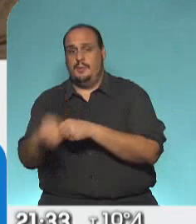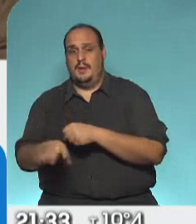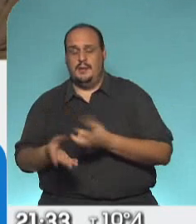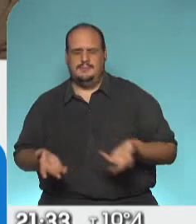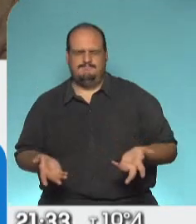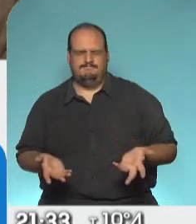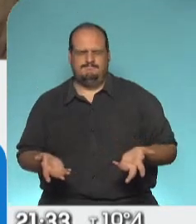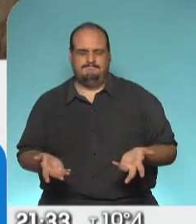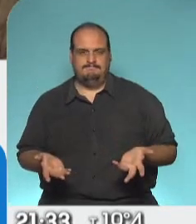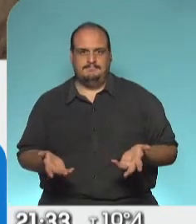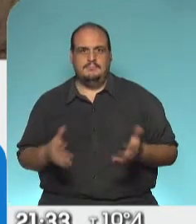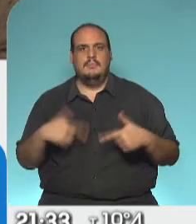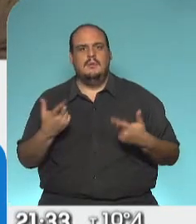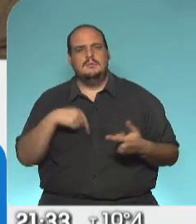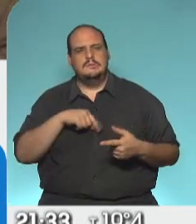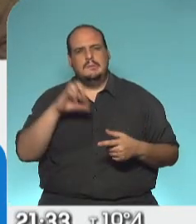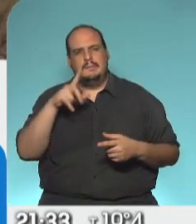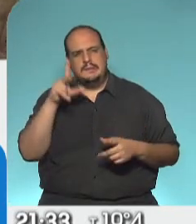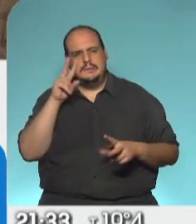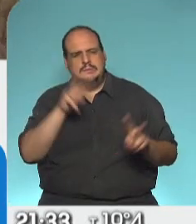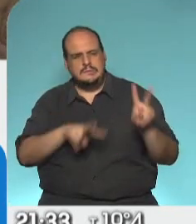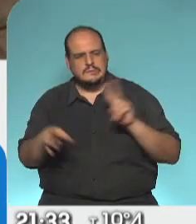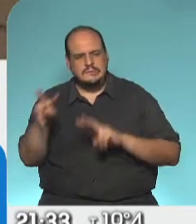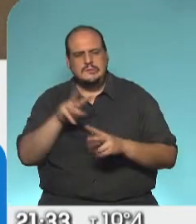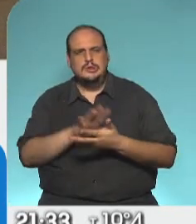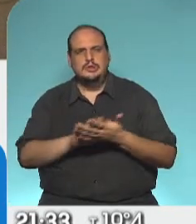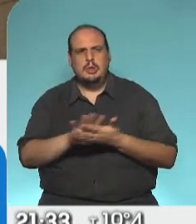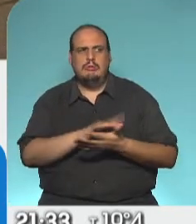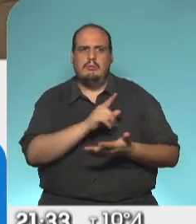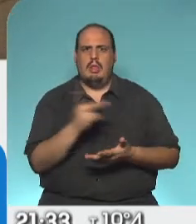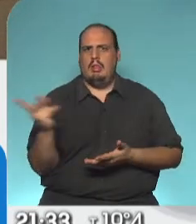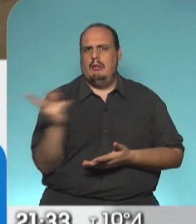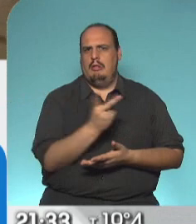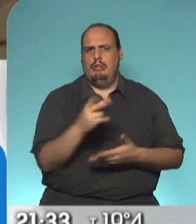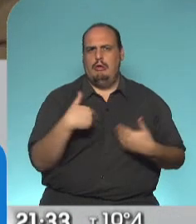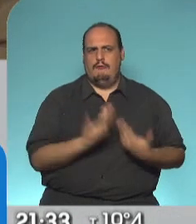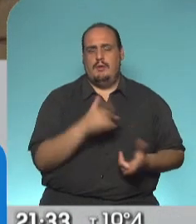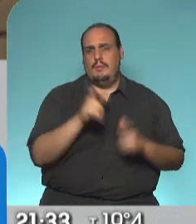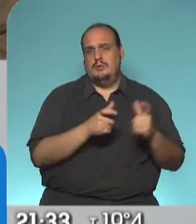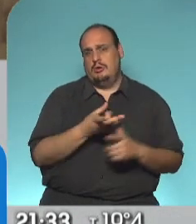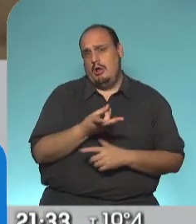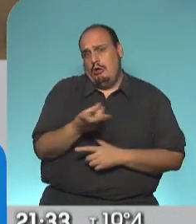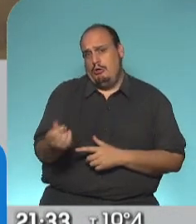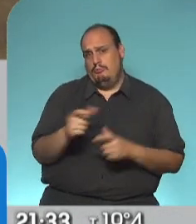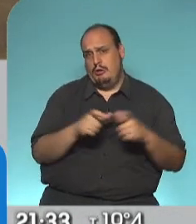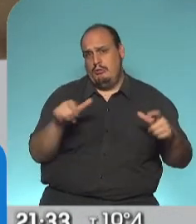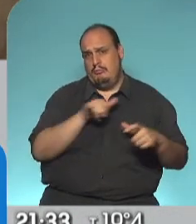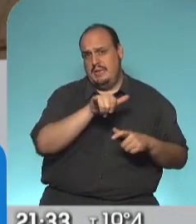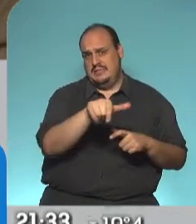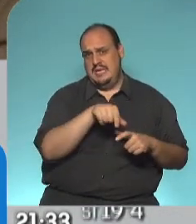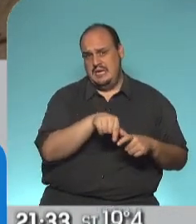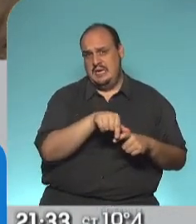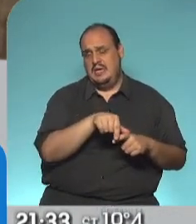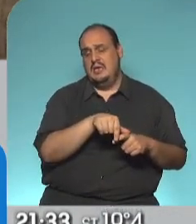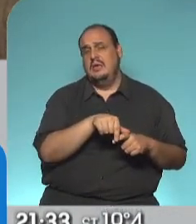tenemos que buscar una solución que les permita quedar lo más conforme posible el usuario que cuidemos los intereses de ese consumidor